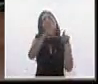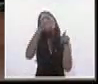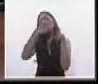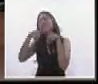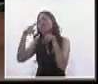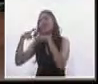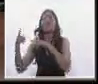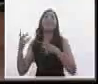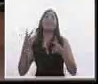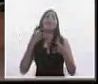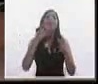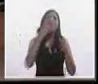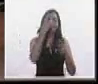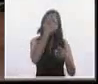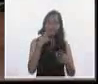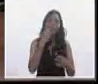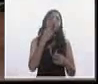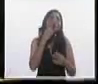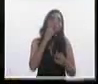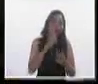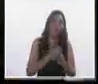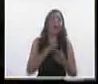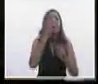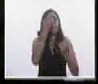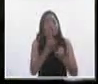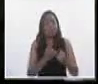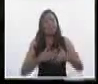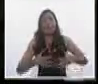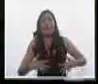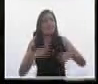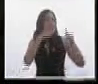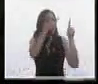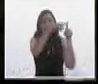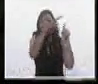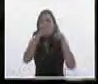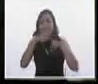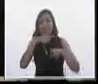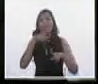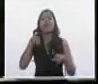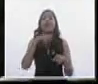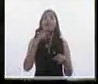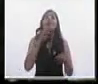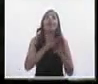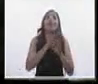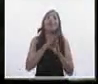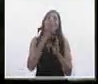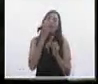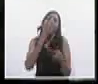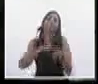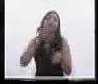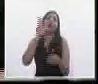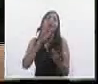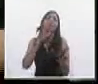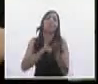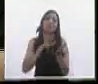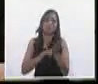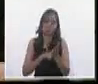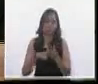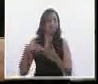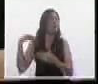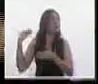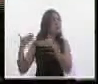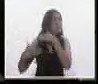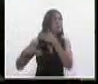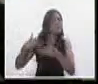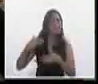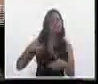todas las voces incluso aquellas que no conozcamos o que no se escuchen eso es algo muy valioso durante siglos